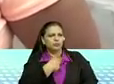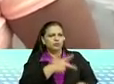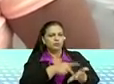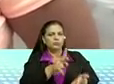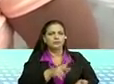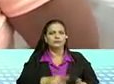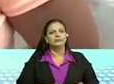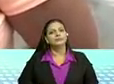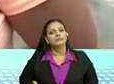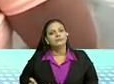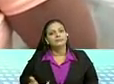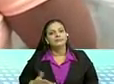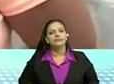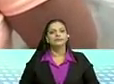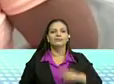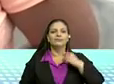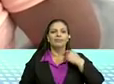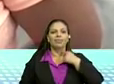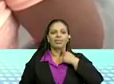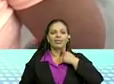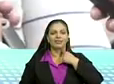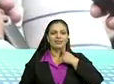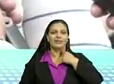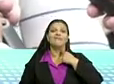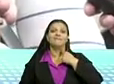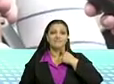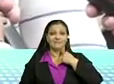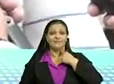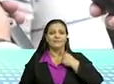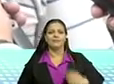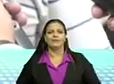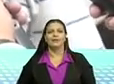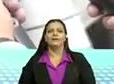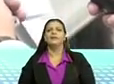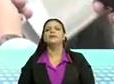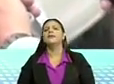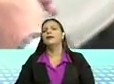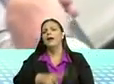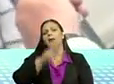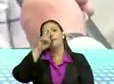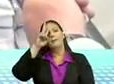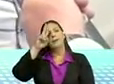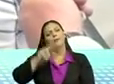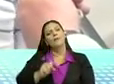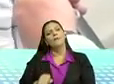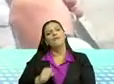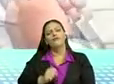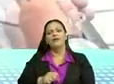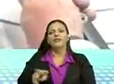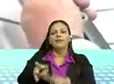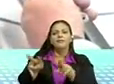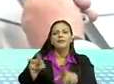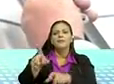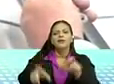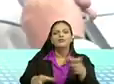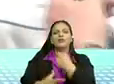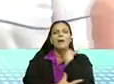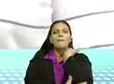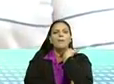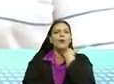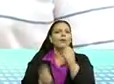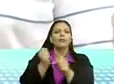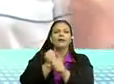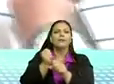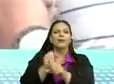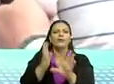fascineroso, de tanto atrasapueblo que quiere sacar provecho de la desesperación de la gente pobre, sobre todo. Entraña, la gente sin duda, pobre la